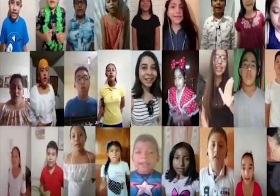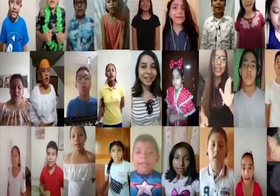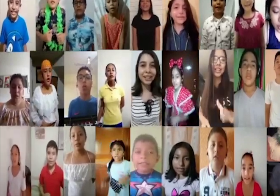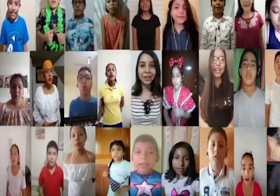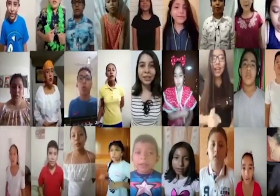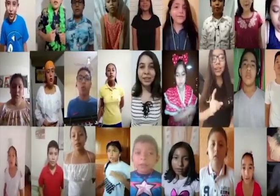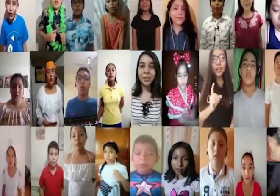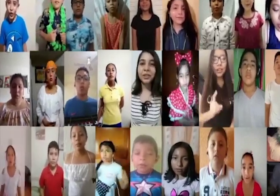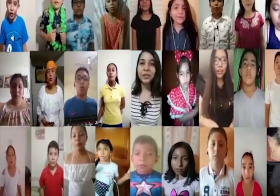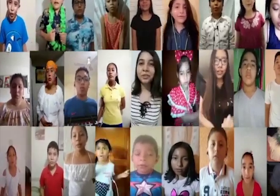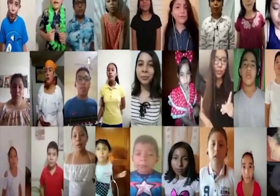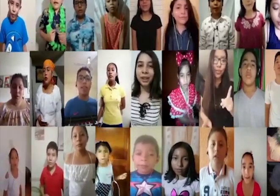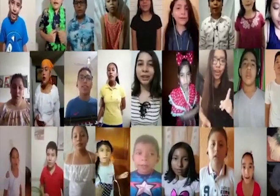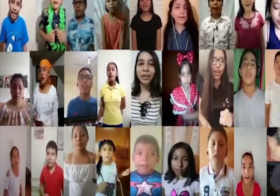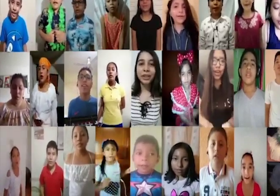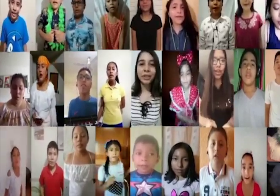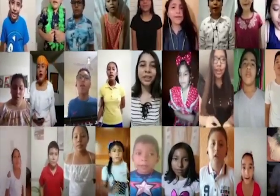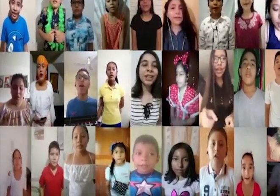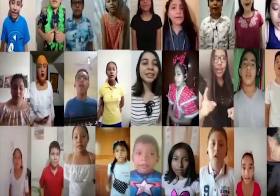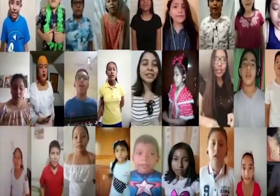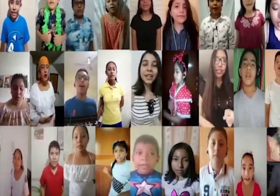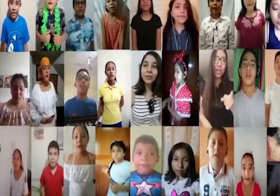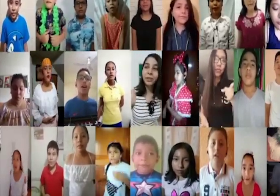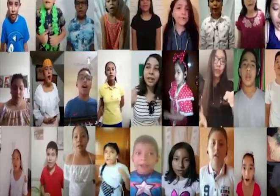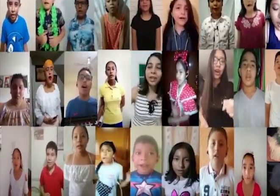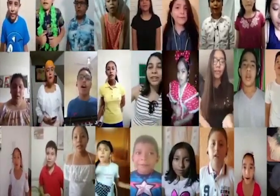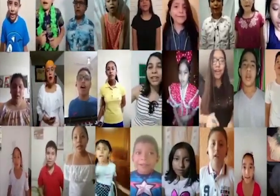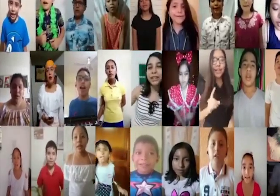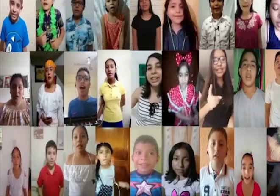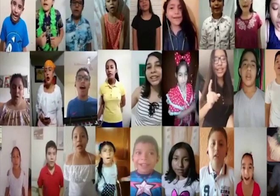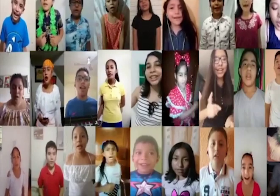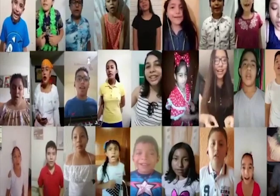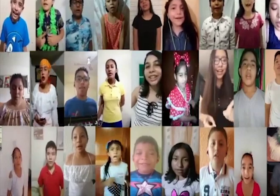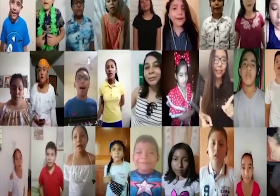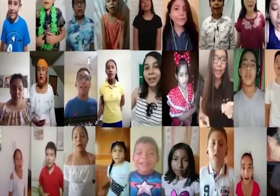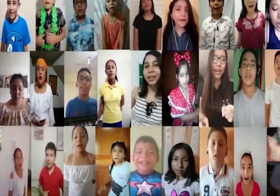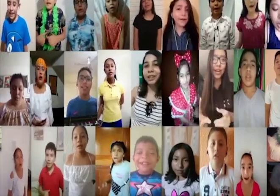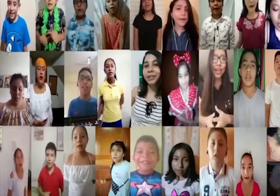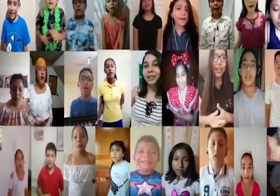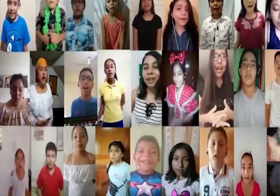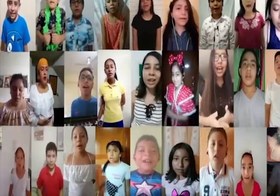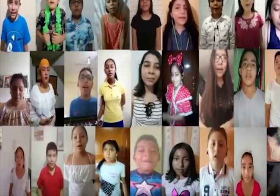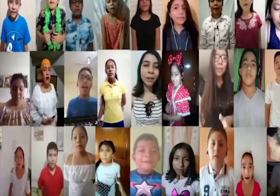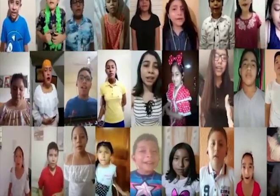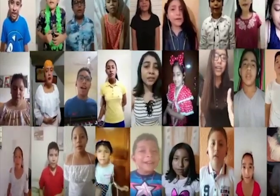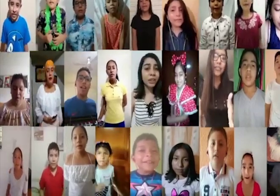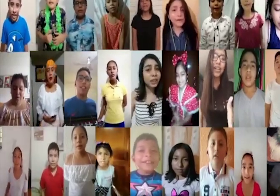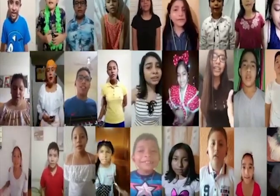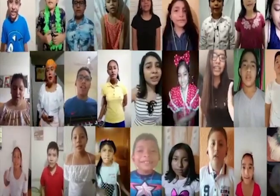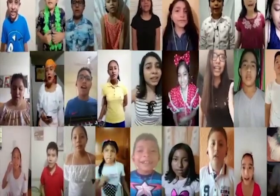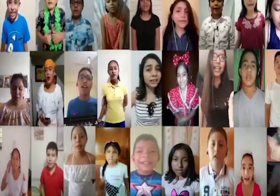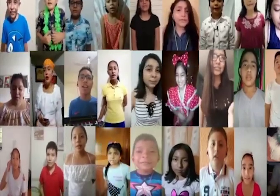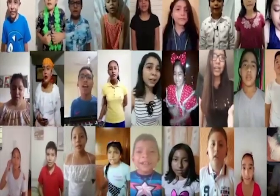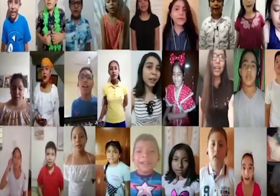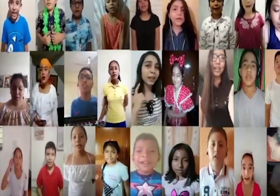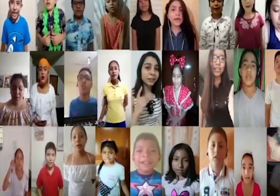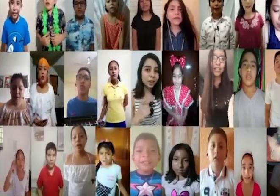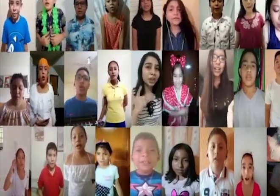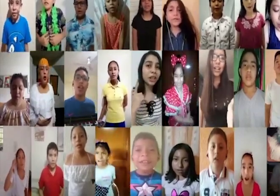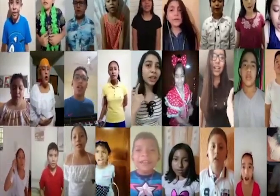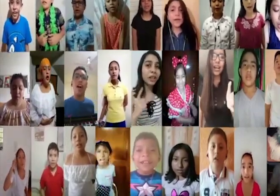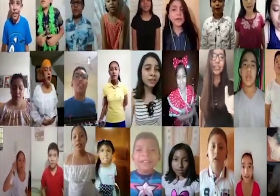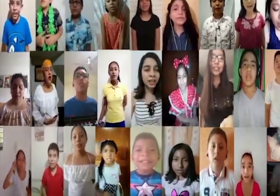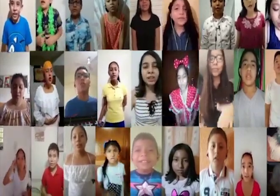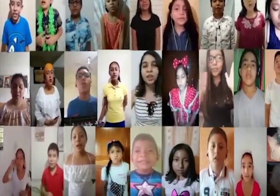La negrita cucurumbe se fue a bañar al mar para ver si las